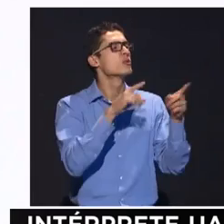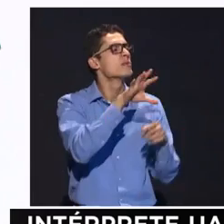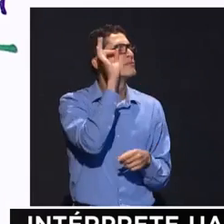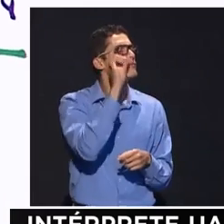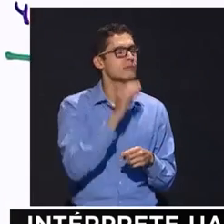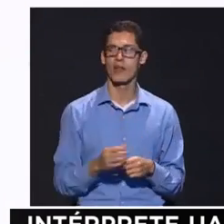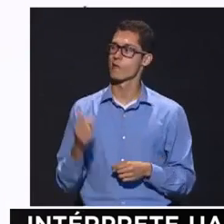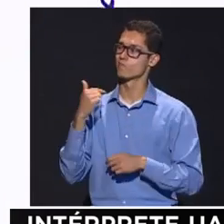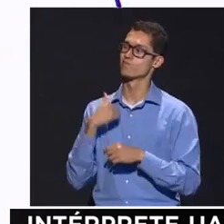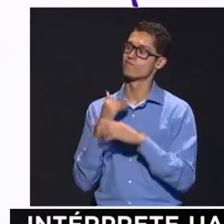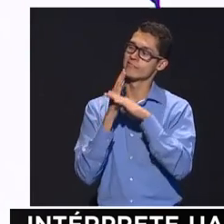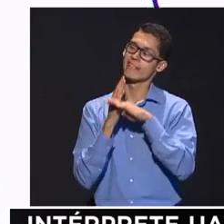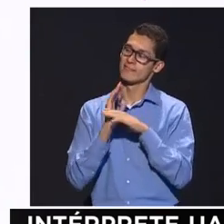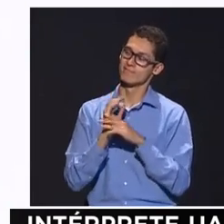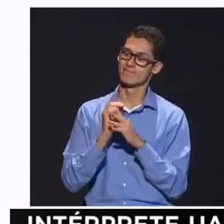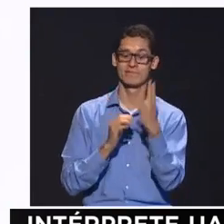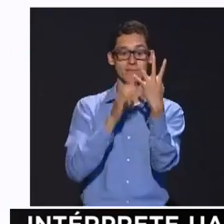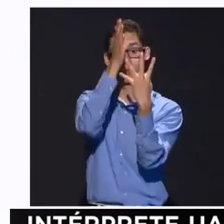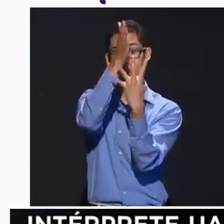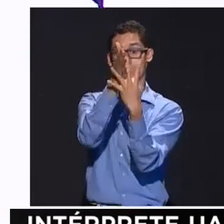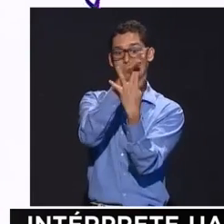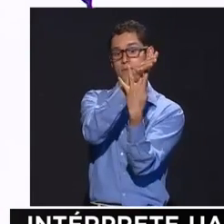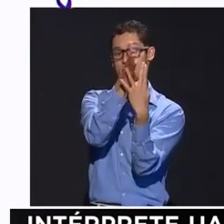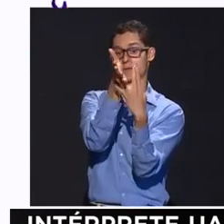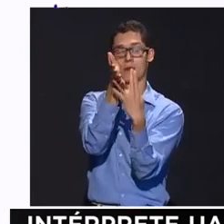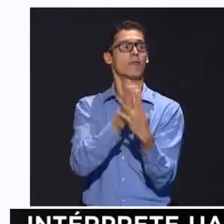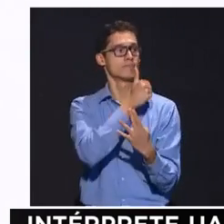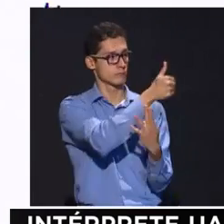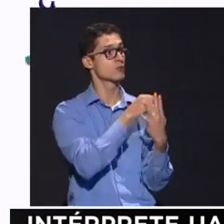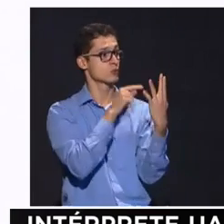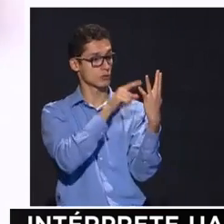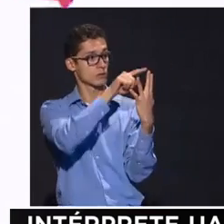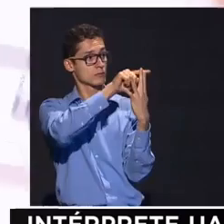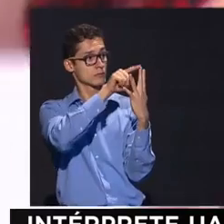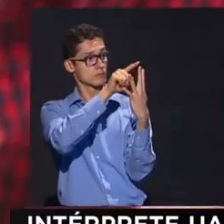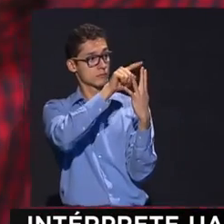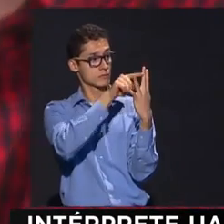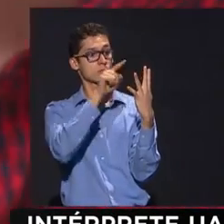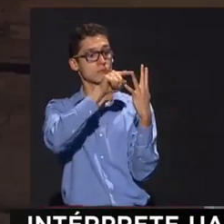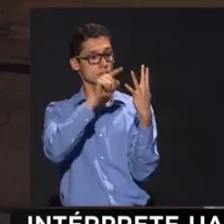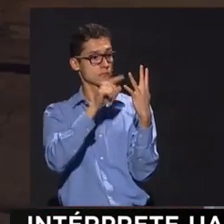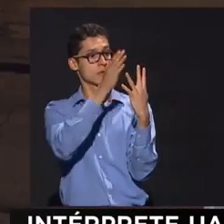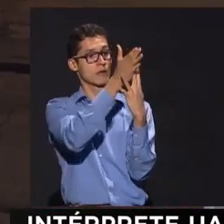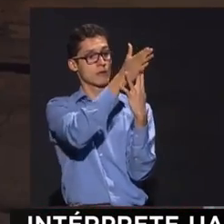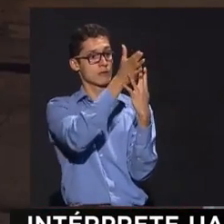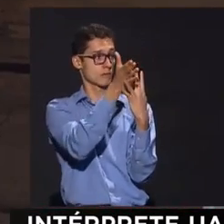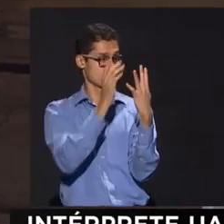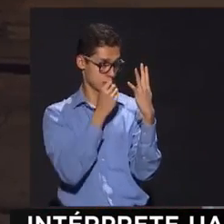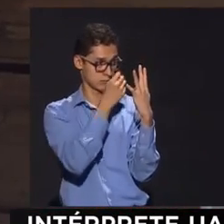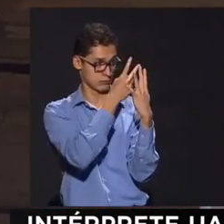quieres escoger a la mitad me falta de la mitad o sea tú te vas a mantener en el 1 y en el 2 y en el 3 y en el 4 muy bien